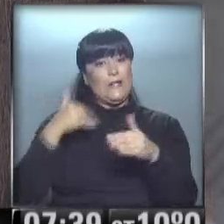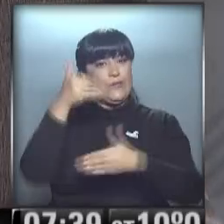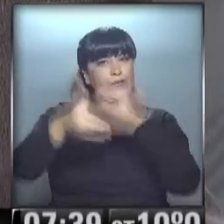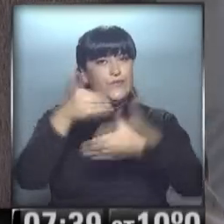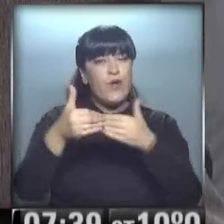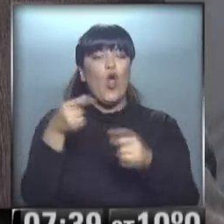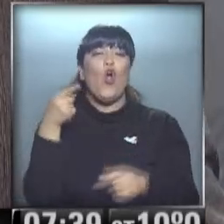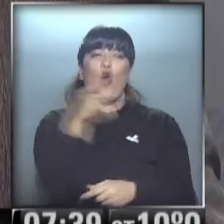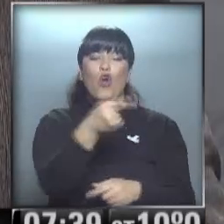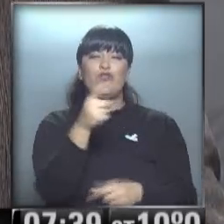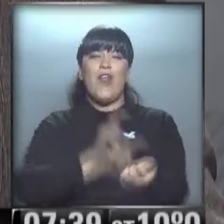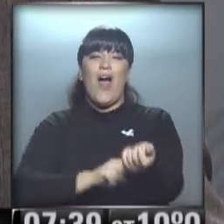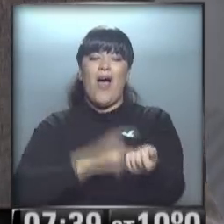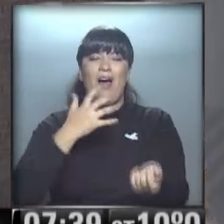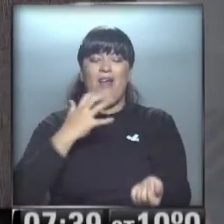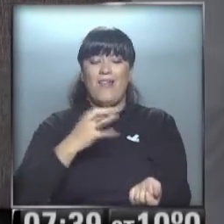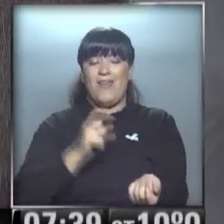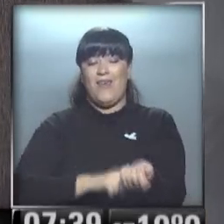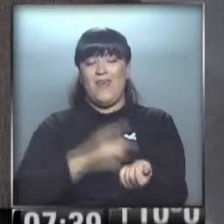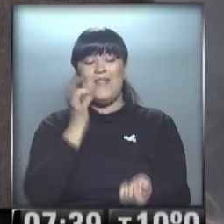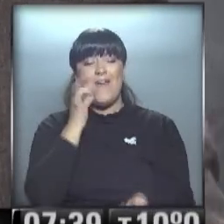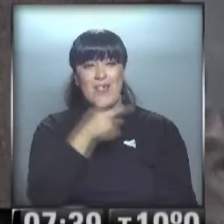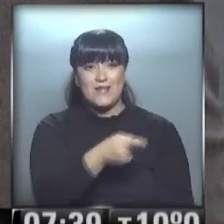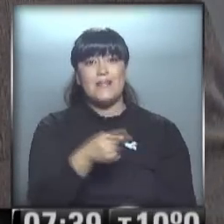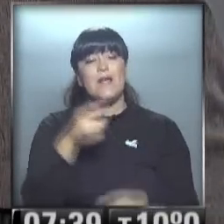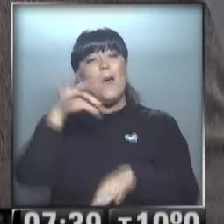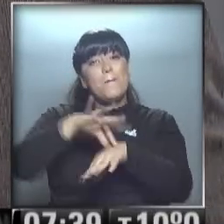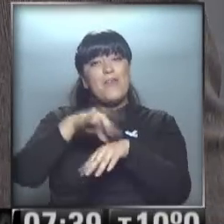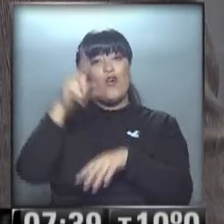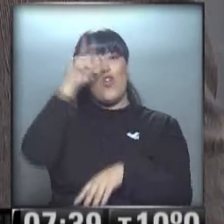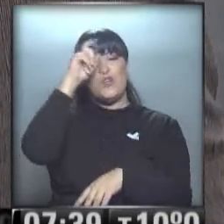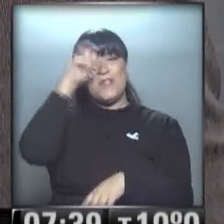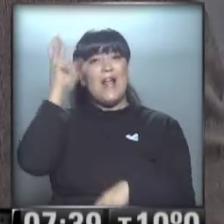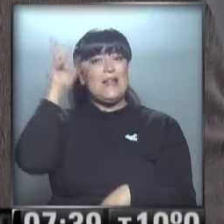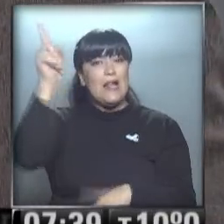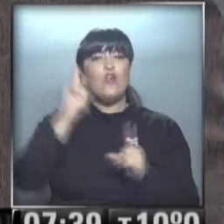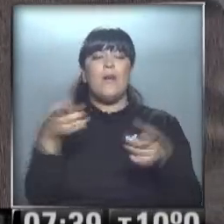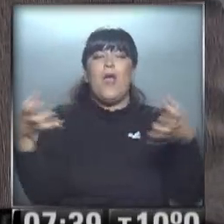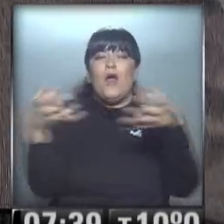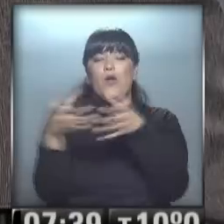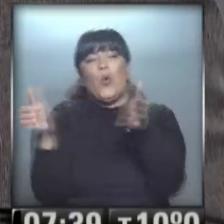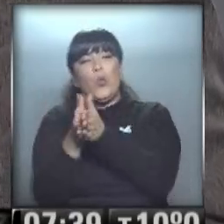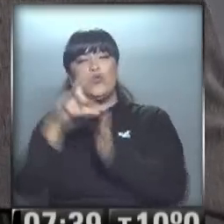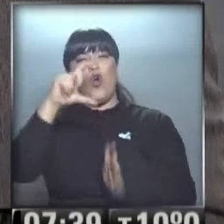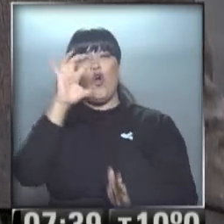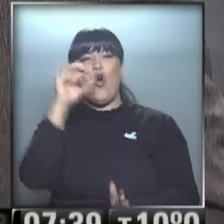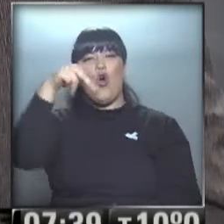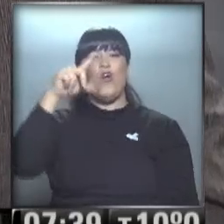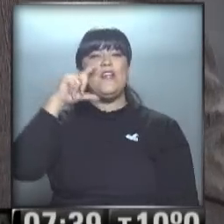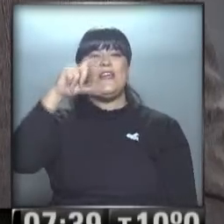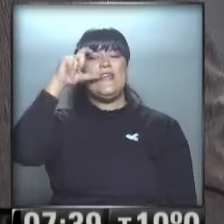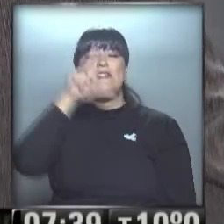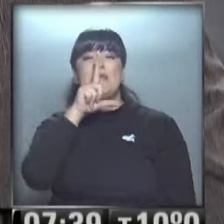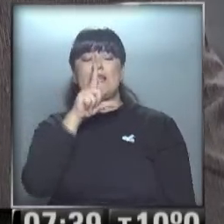la diabetes. Un avance alcanzado, logrado por médicos del Hospital Italiano y del CONICET. ¿En qué consiste? En